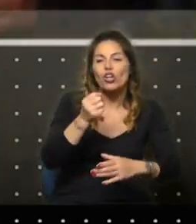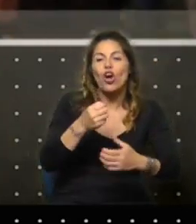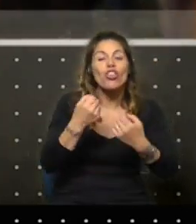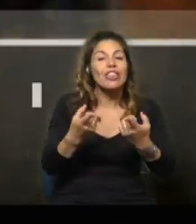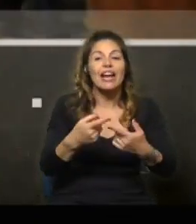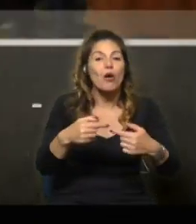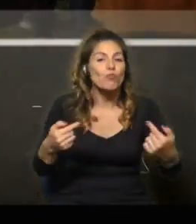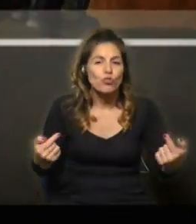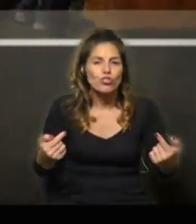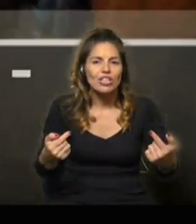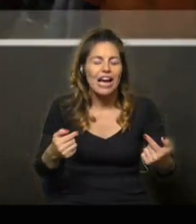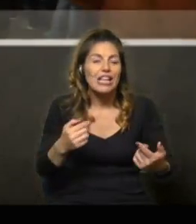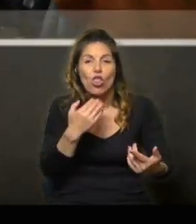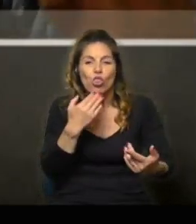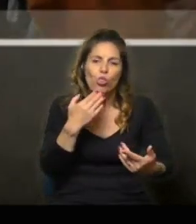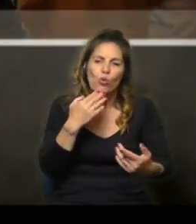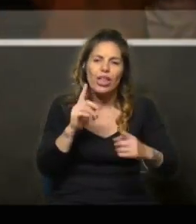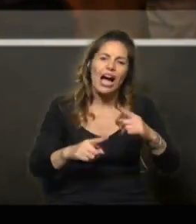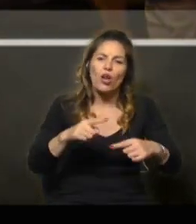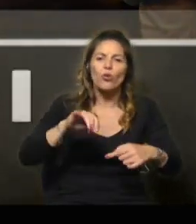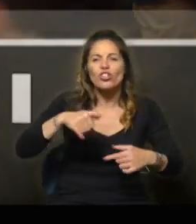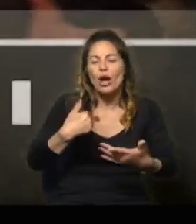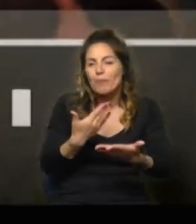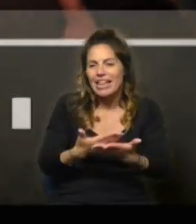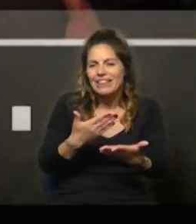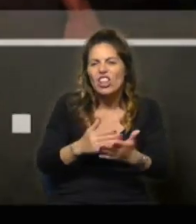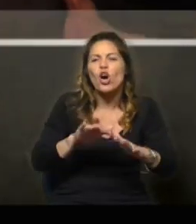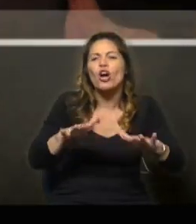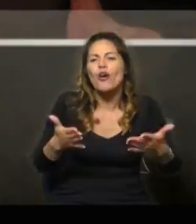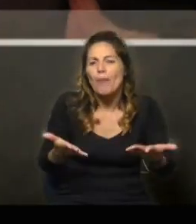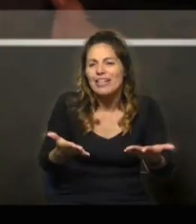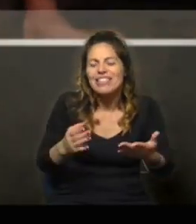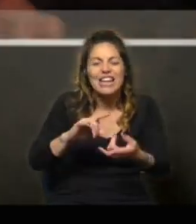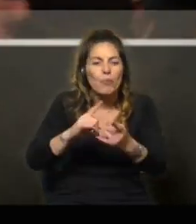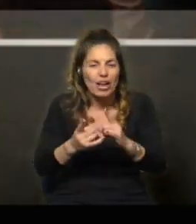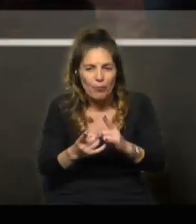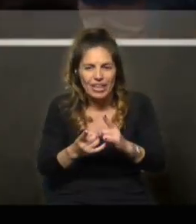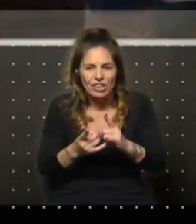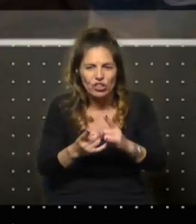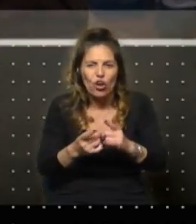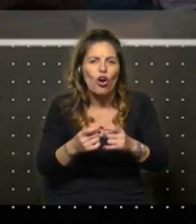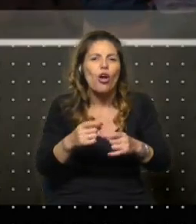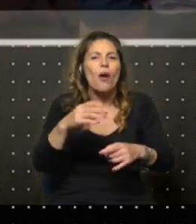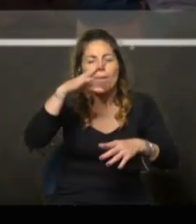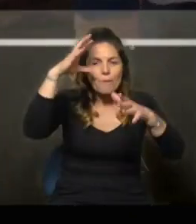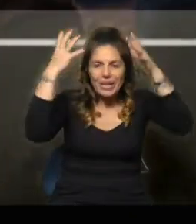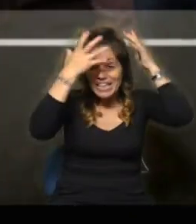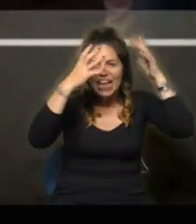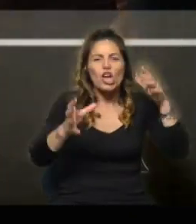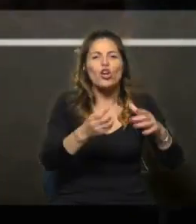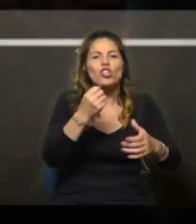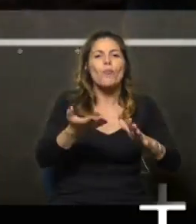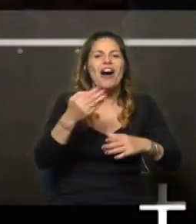un montón de incertidumbres algunas ya las estado and qué va a pasar en el parlamento milei consiguió más votos que lo que